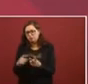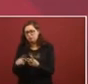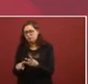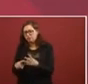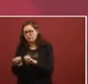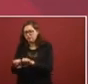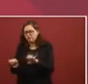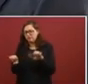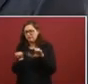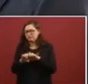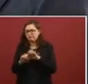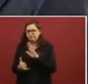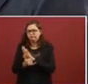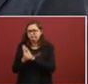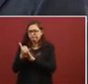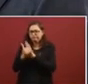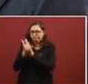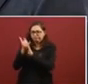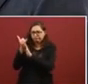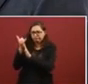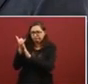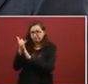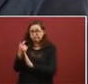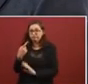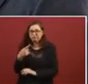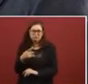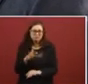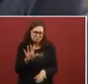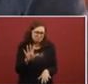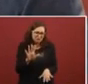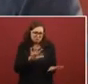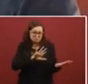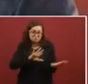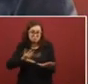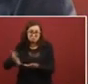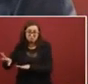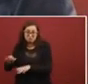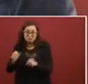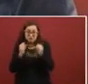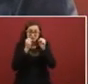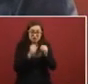con el Gabinete de Infraestructura, pero con el Gabinete de Seguridad todos los días.